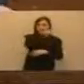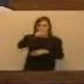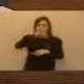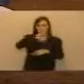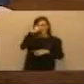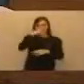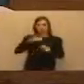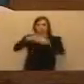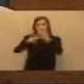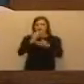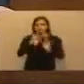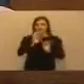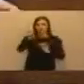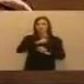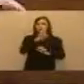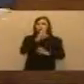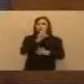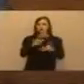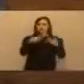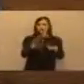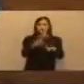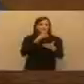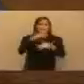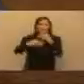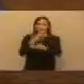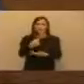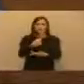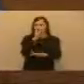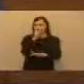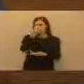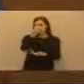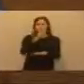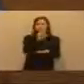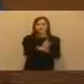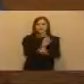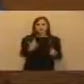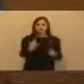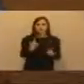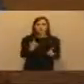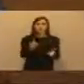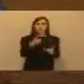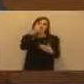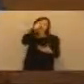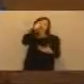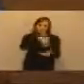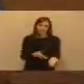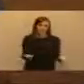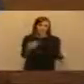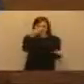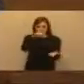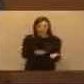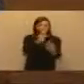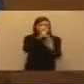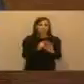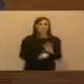a hablar de la hora, ya lo hablamos sobradamente y por el tiempo no, pero saben las condiciones en